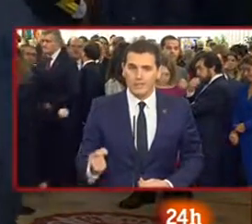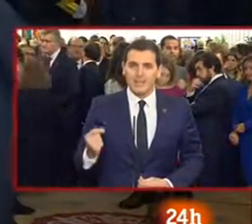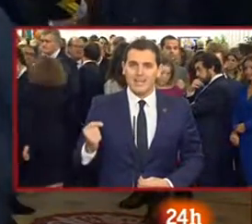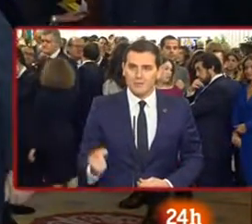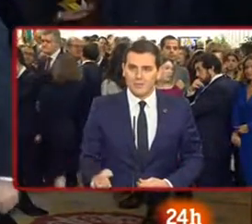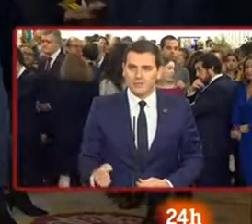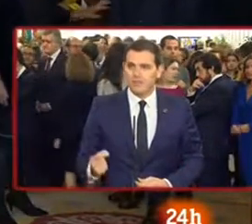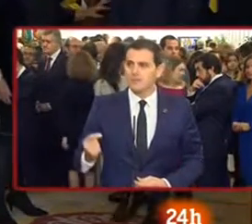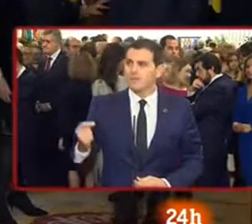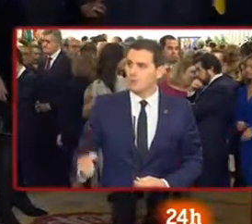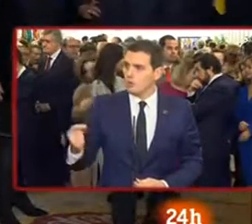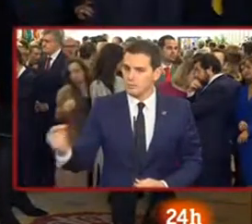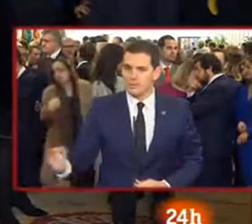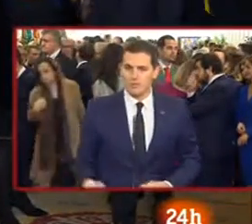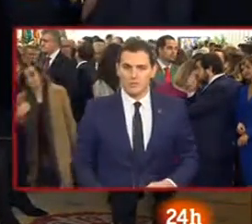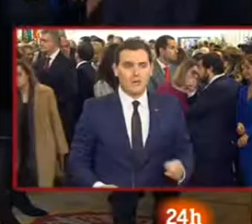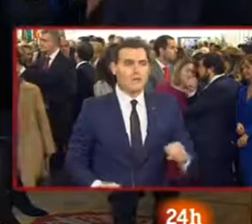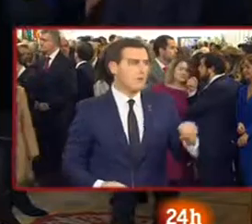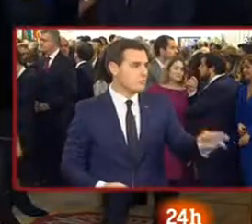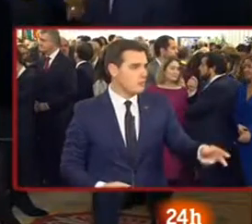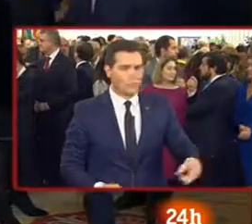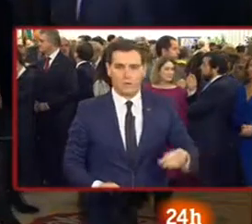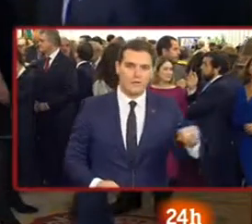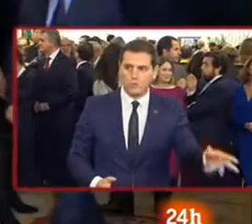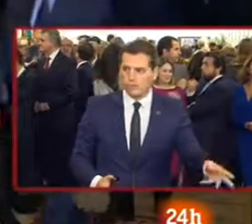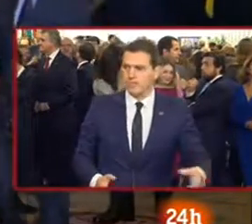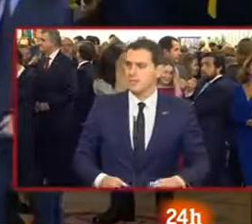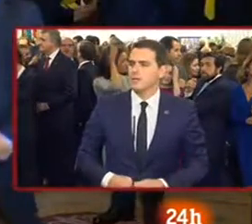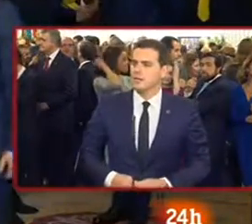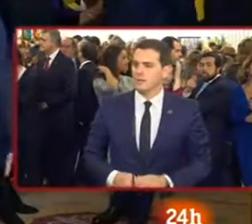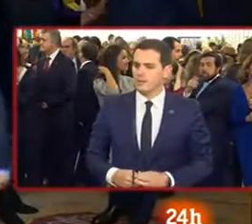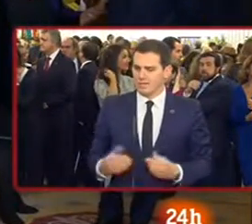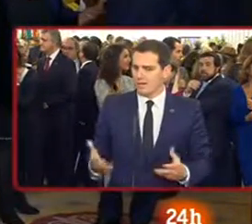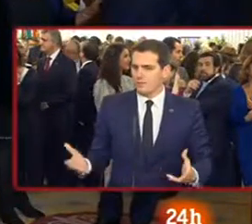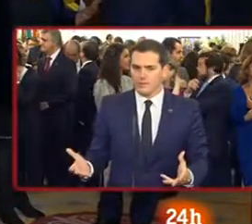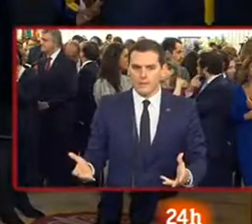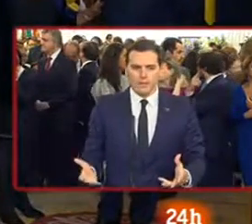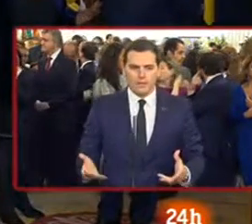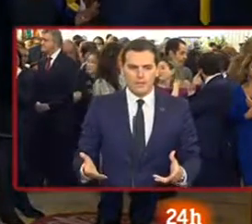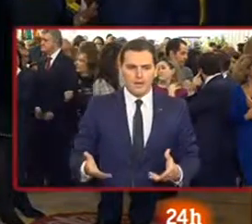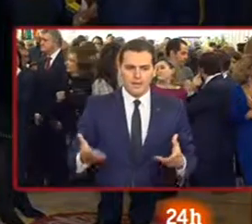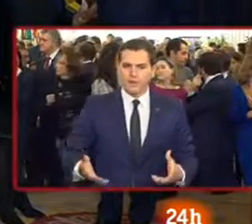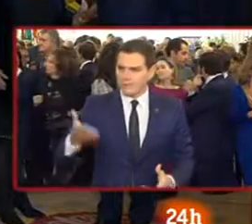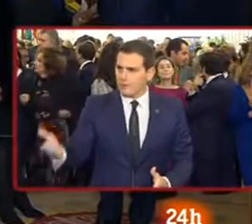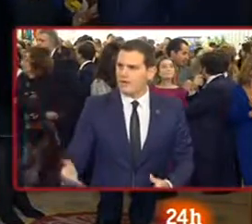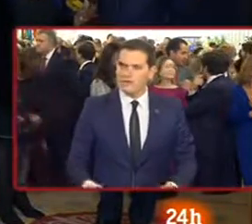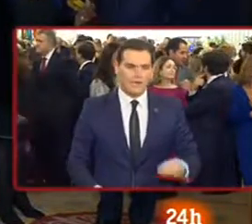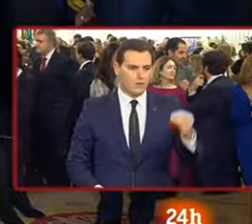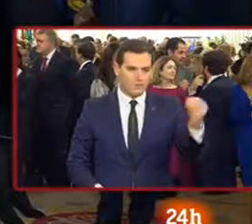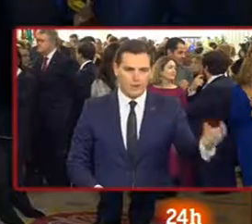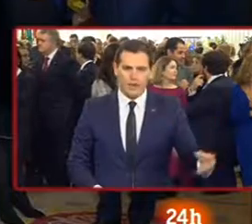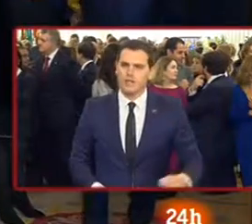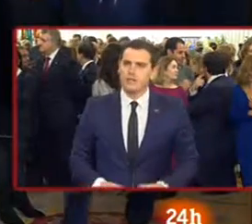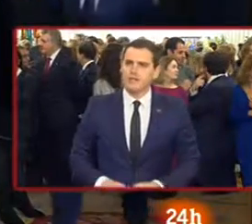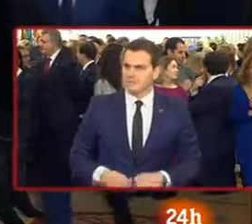mejorar la vida de todos los españoles, no la vida de Puigdemont o la vida de Junqueras. Así que nuestra reforma habla de reformar el Senado,